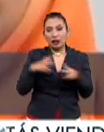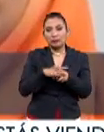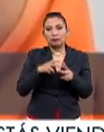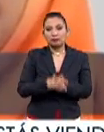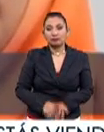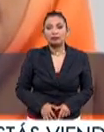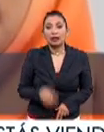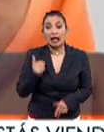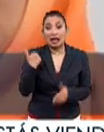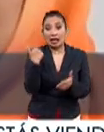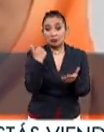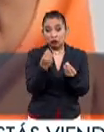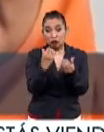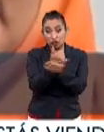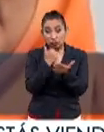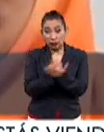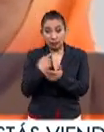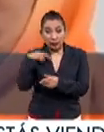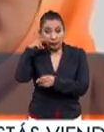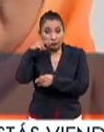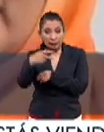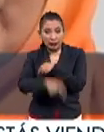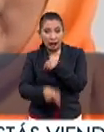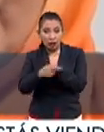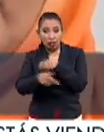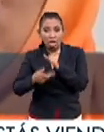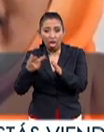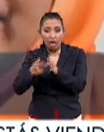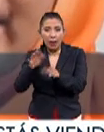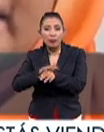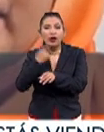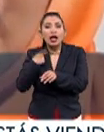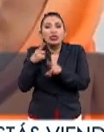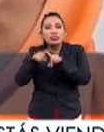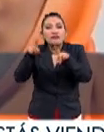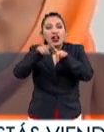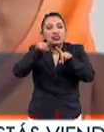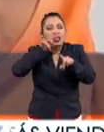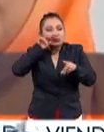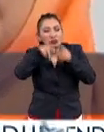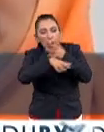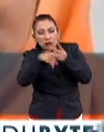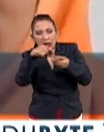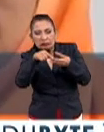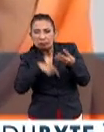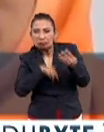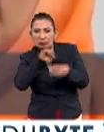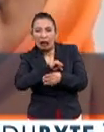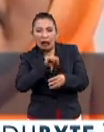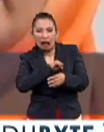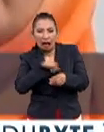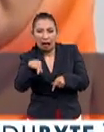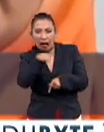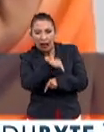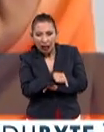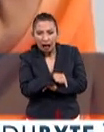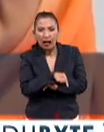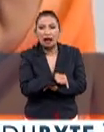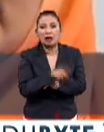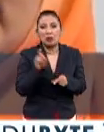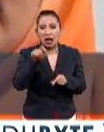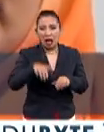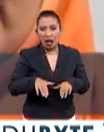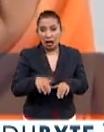Many cities today are repeatedly at risk from a wide range of both human-made and environmental